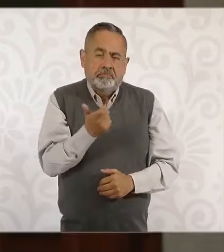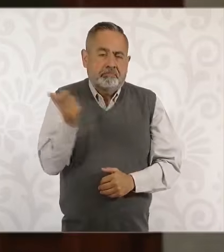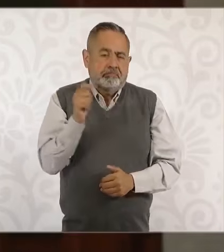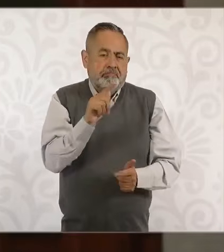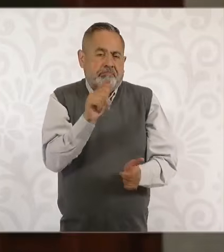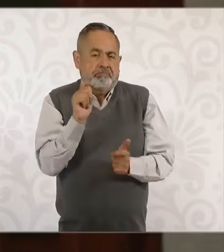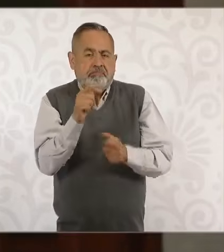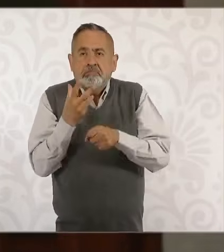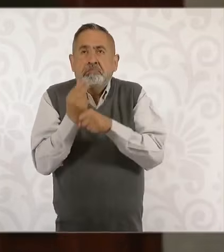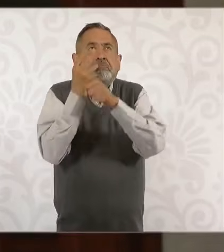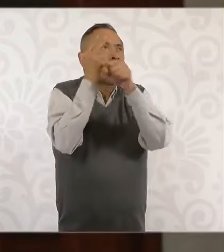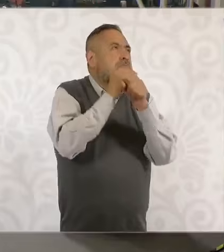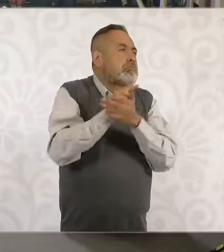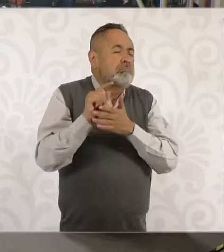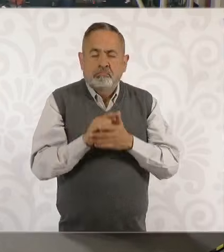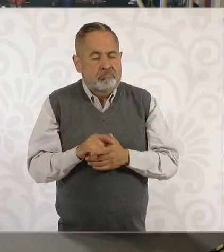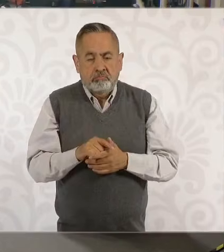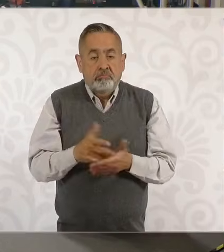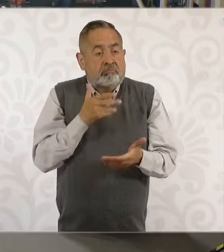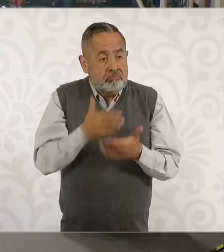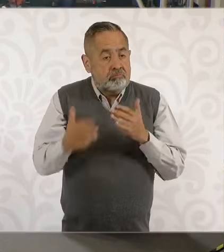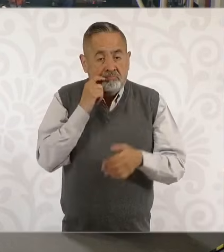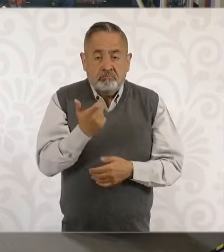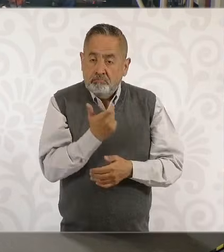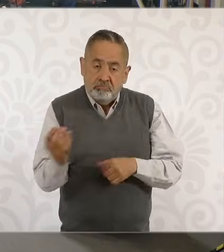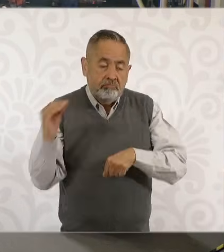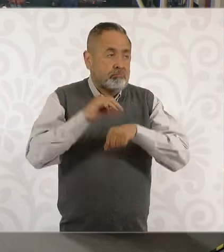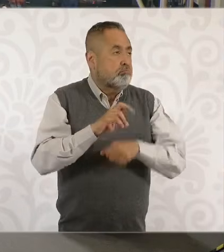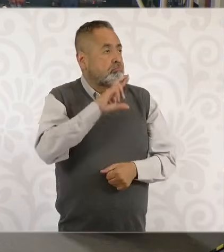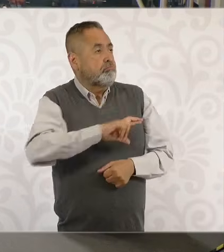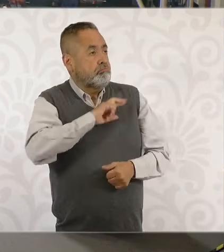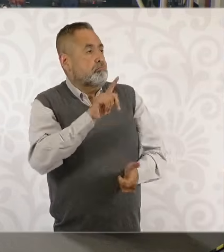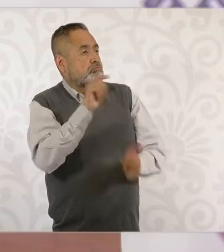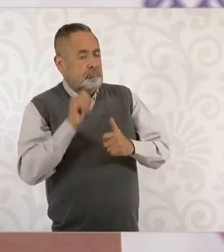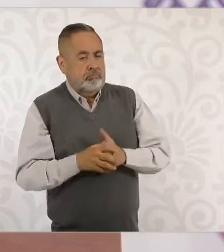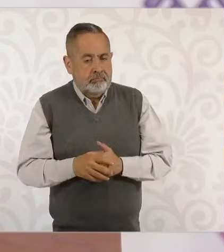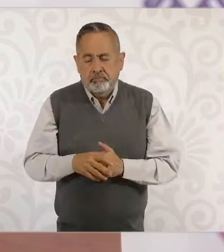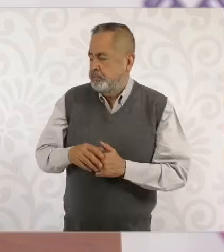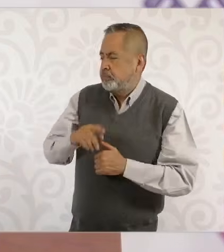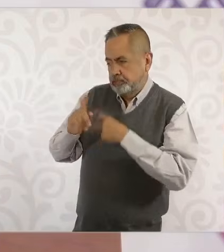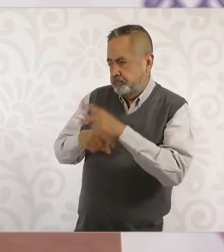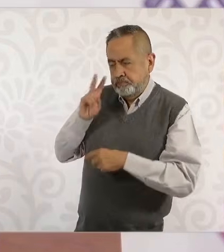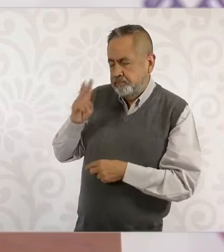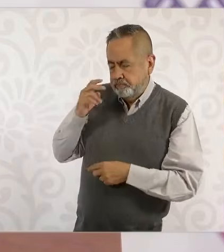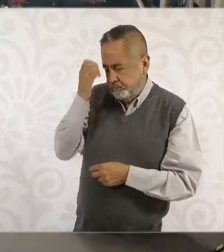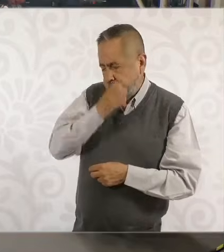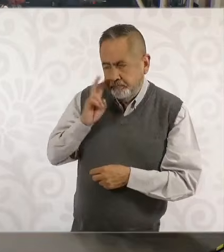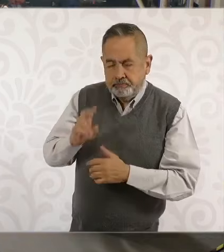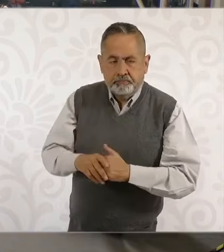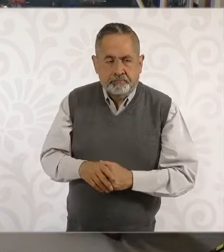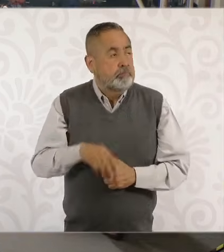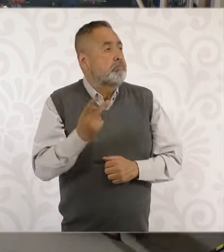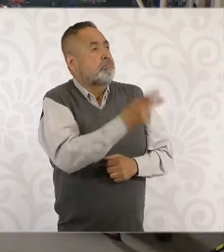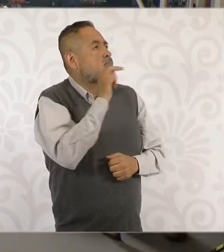simbólico. El mantenimiento. Ajá, pero ahora ya estaban subiendo a este precio. Vamos a revisarlo, sí. Y también, Presidenta, consultarle si